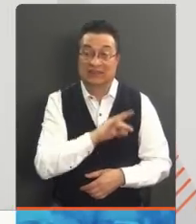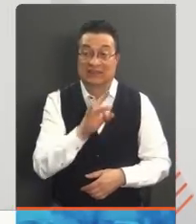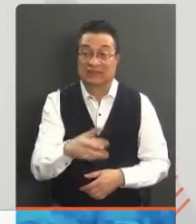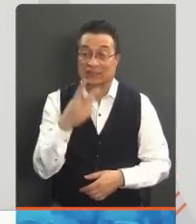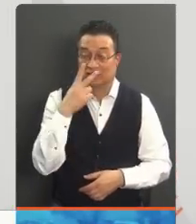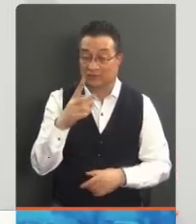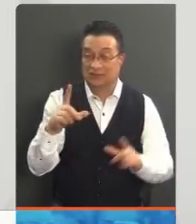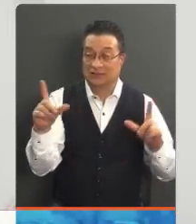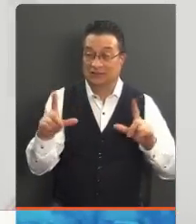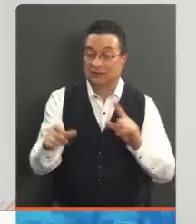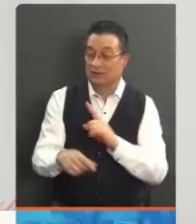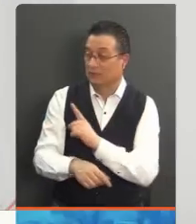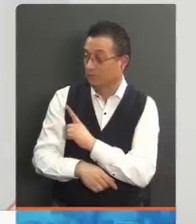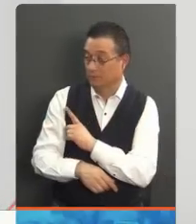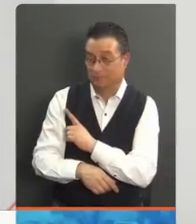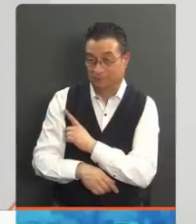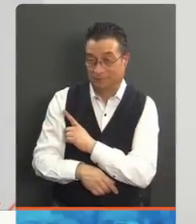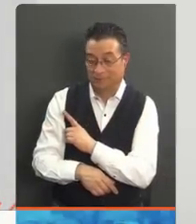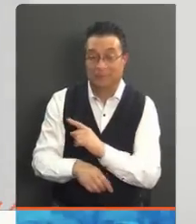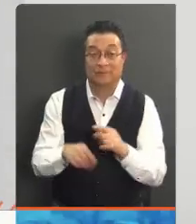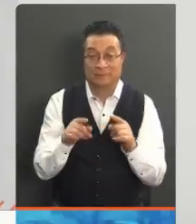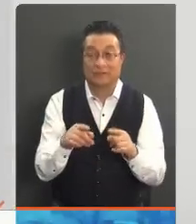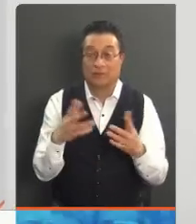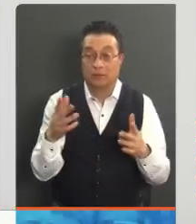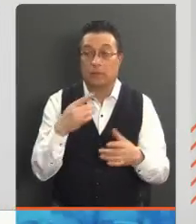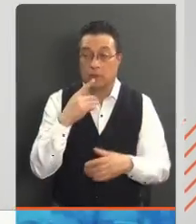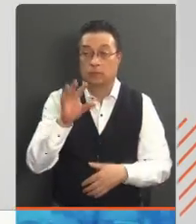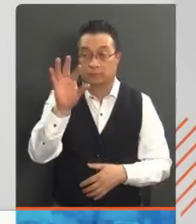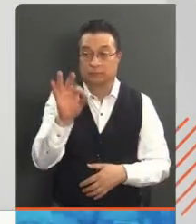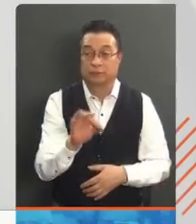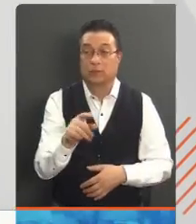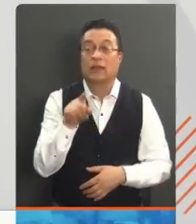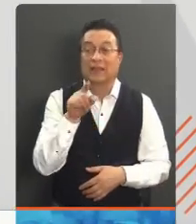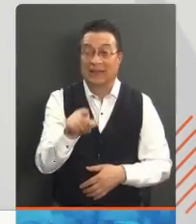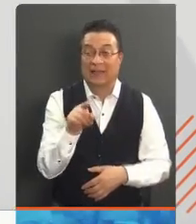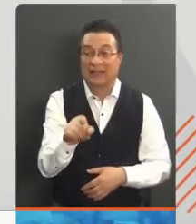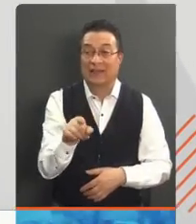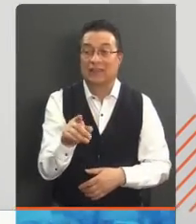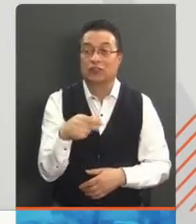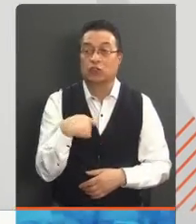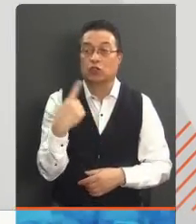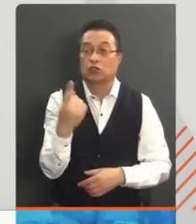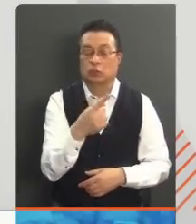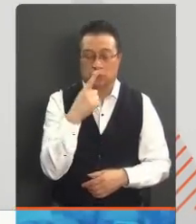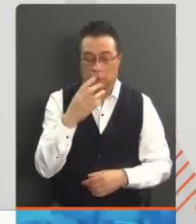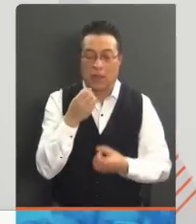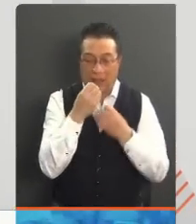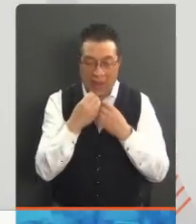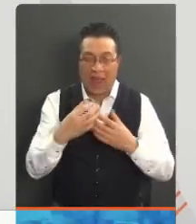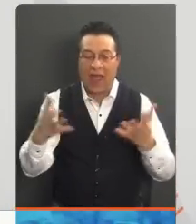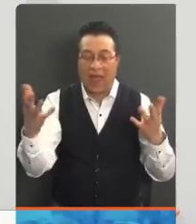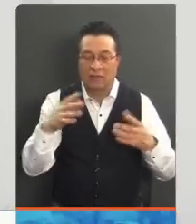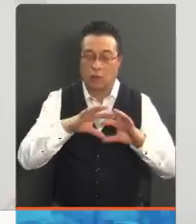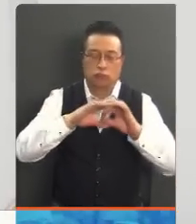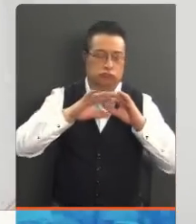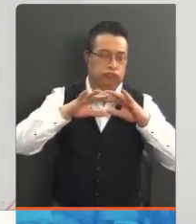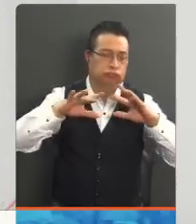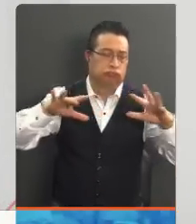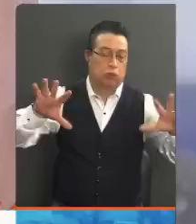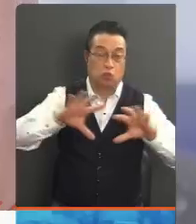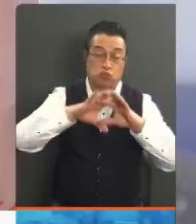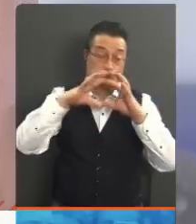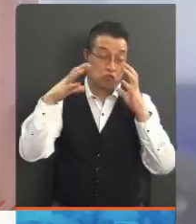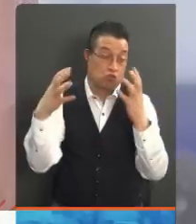están apreciando allí en pantalla, citando aquello que fue una performance que dio vuelta en el mundo entero